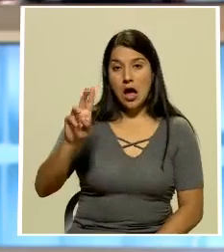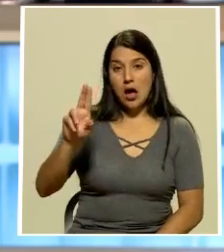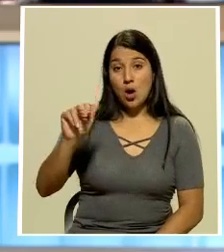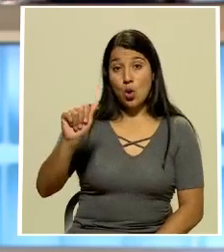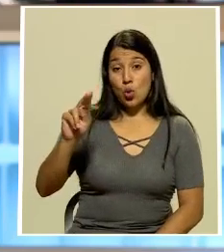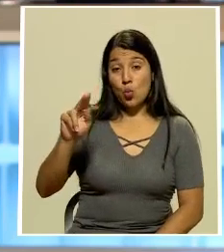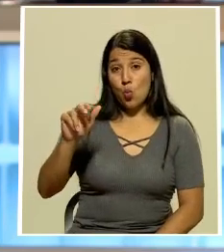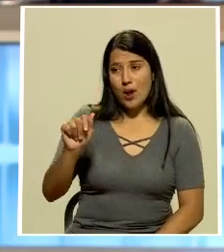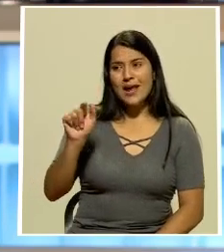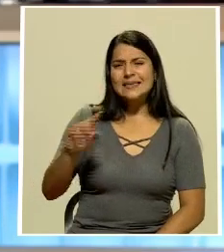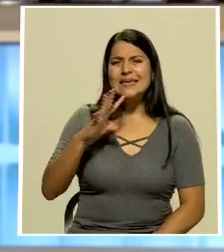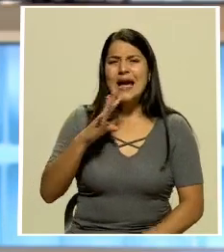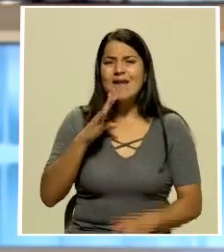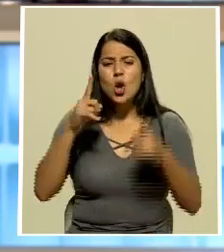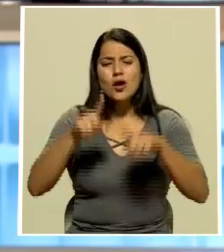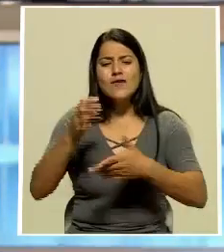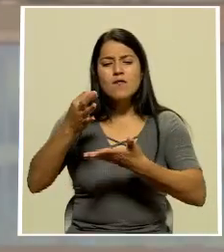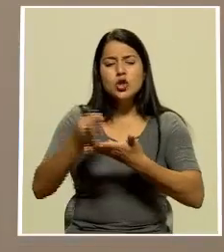dando en la frontera tico-panameña.